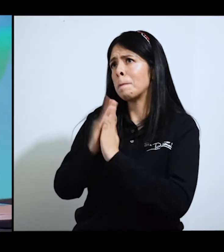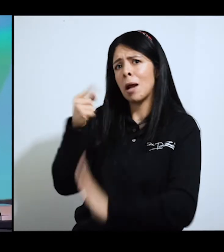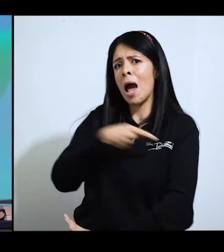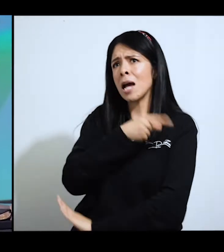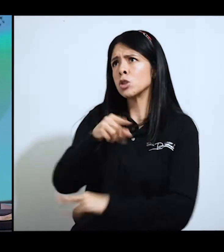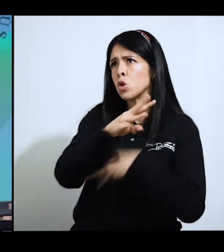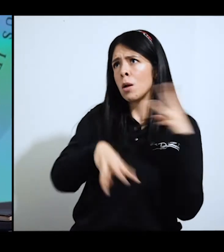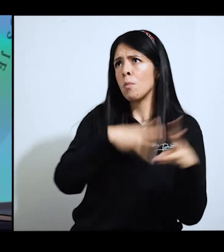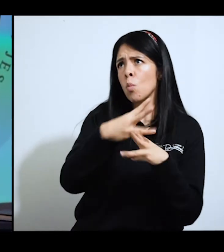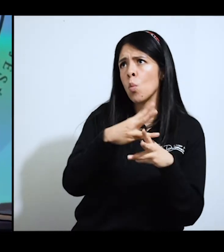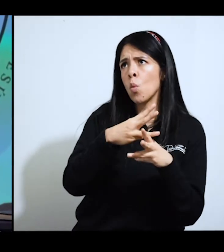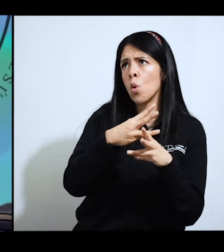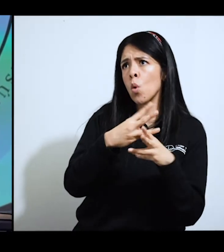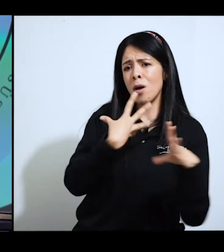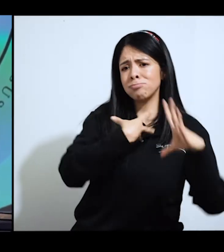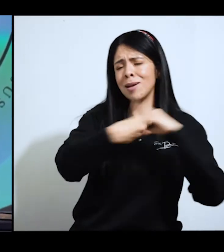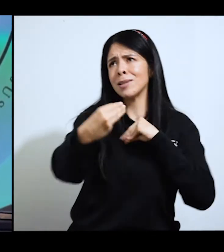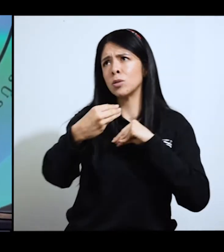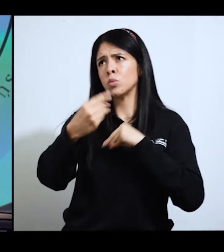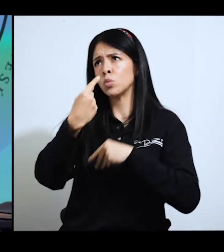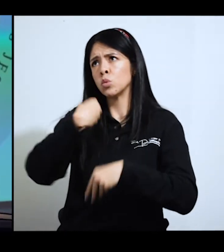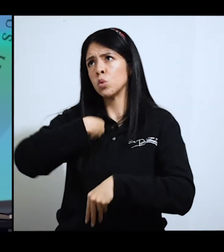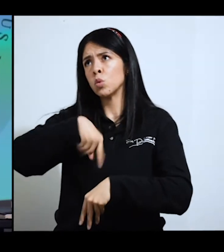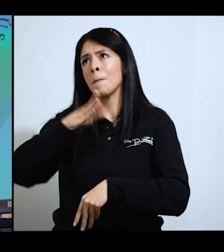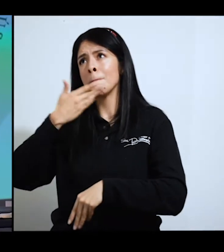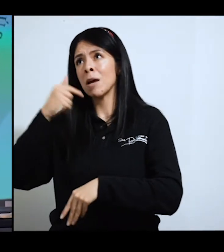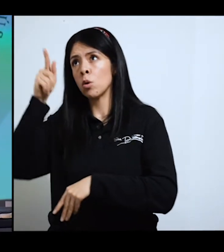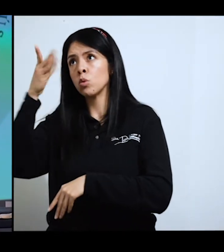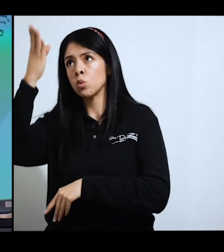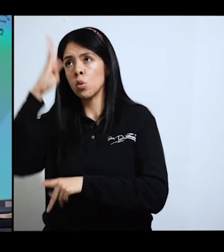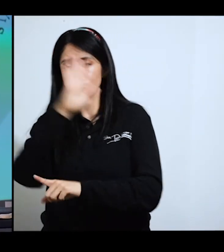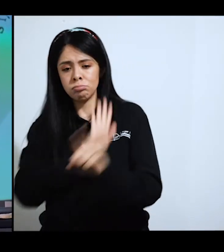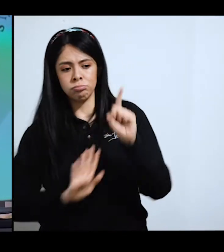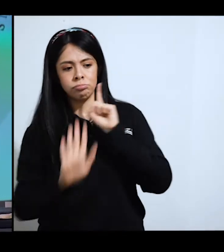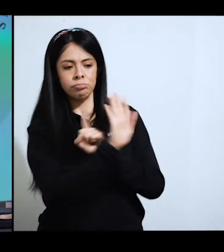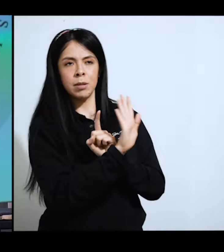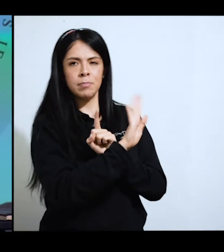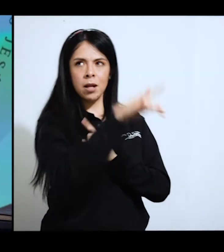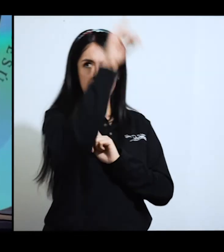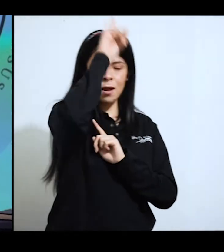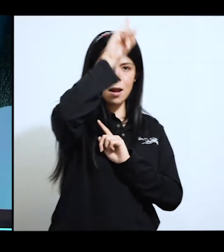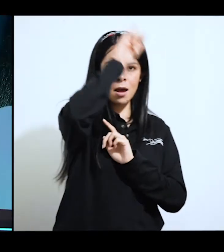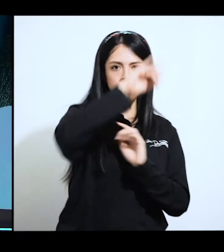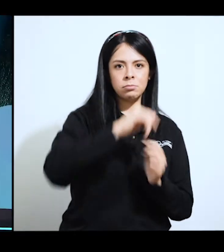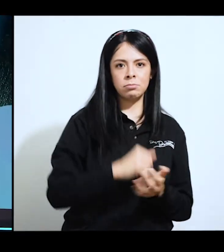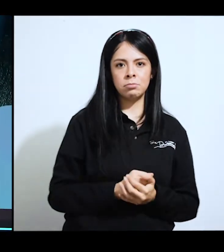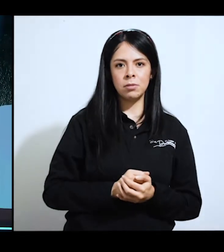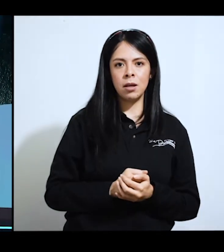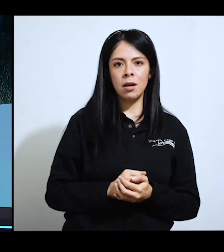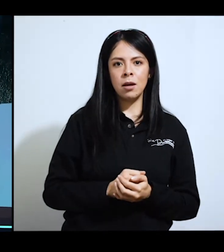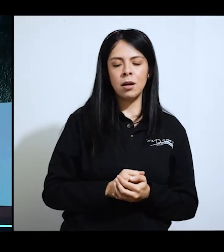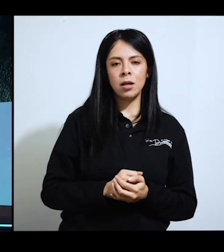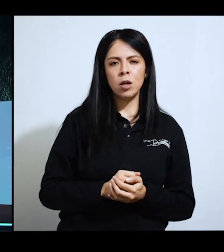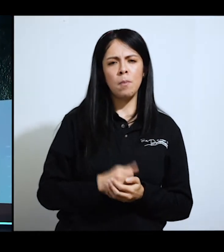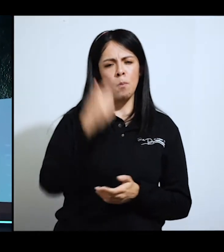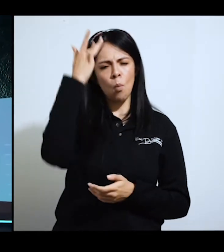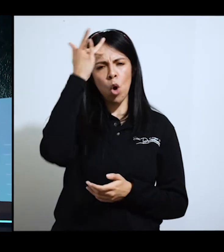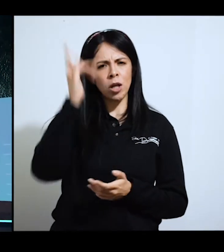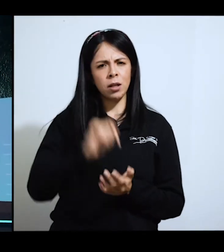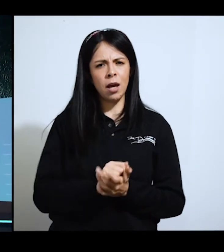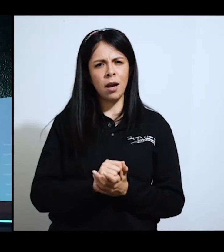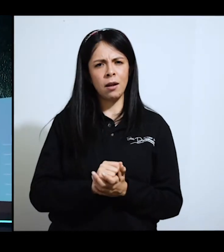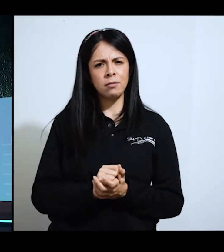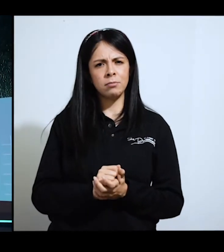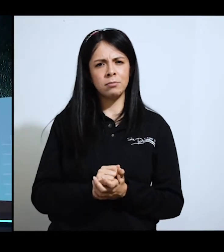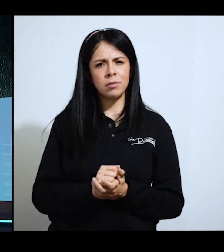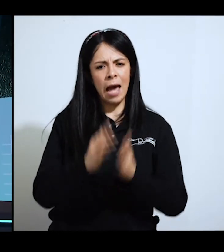que los protejas del maligno. ¿Y por qué en el Padre Nuestro nos enseñó